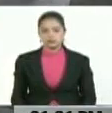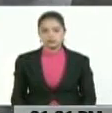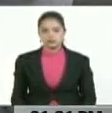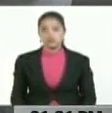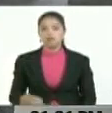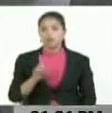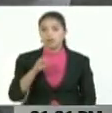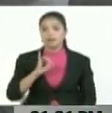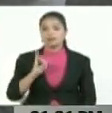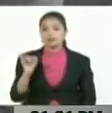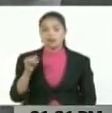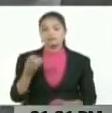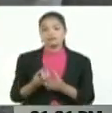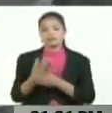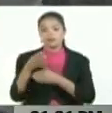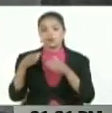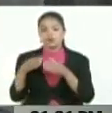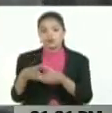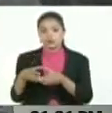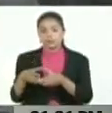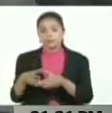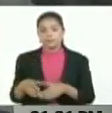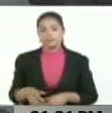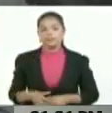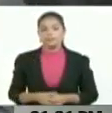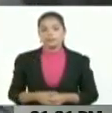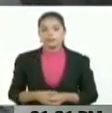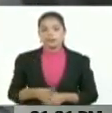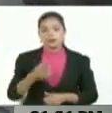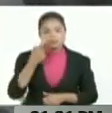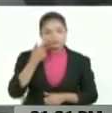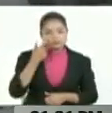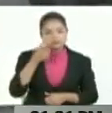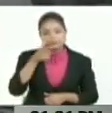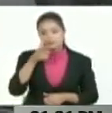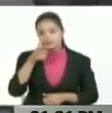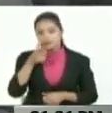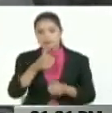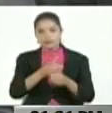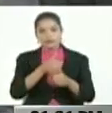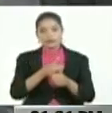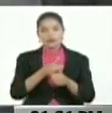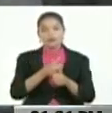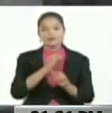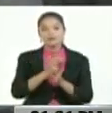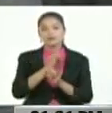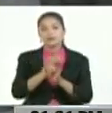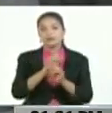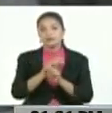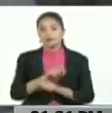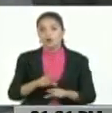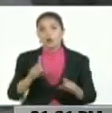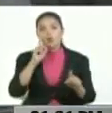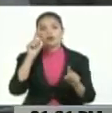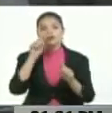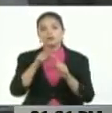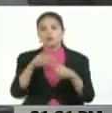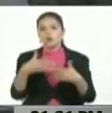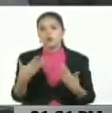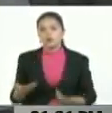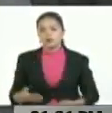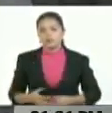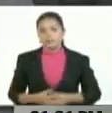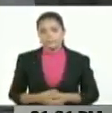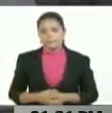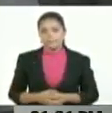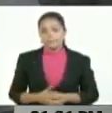estamos creando una unidad de seguimiento y monitoreo de las redes sociales con la finalidad, pues,